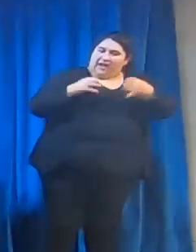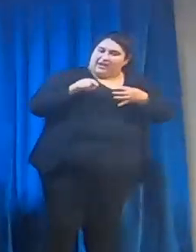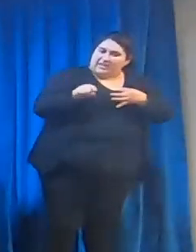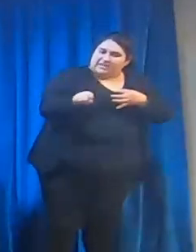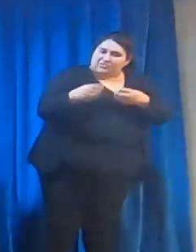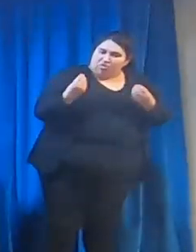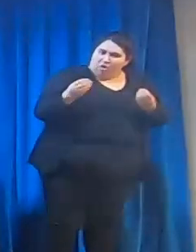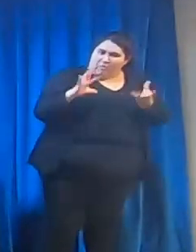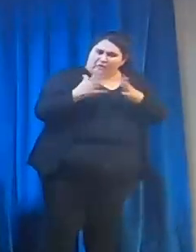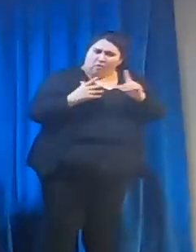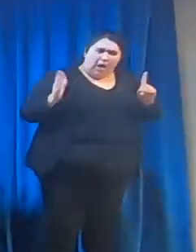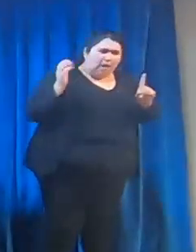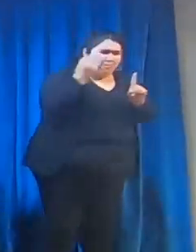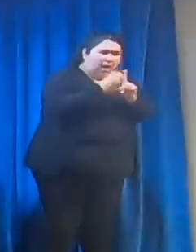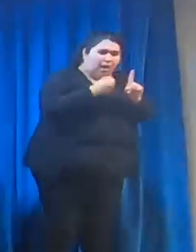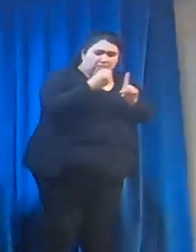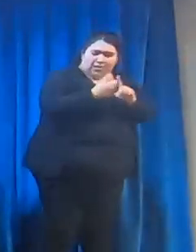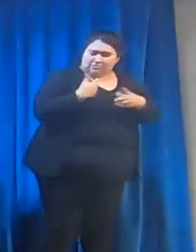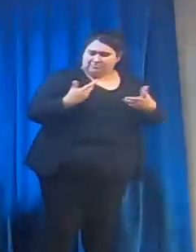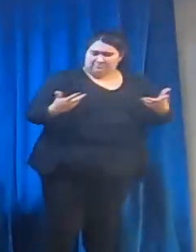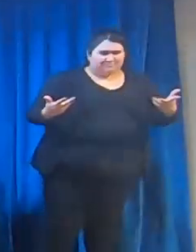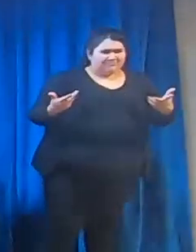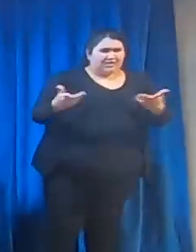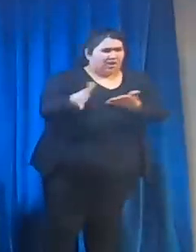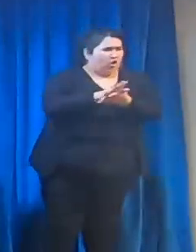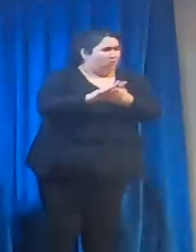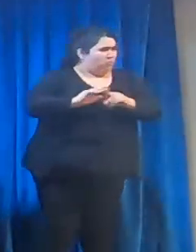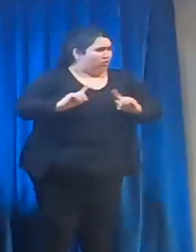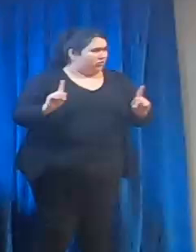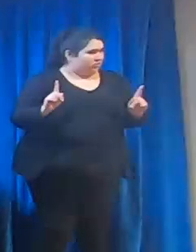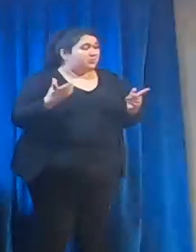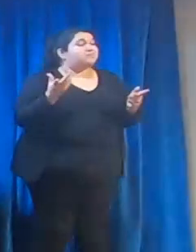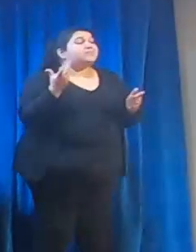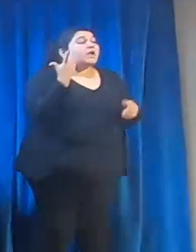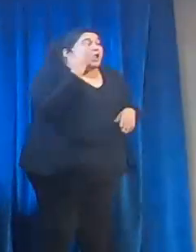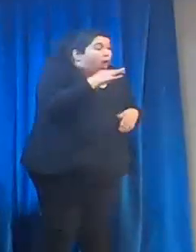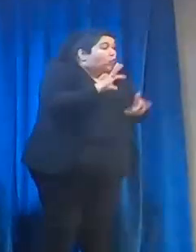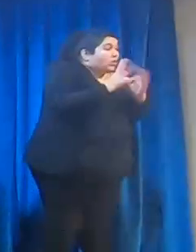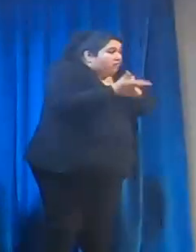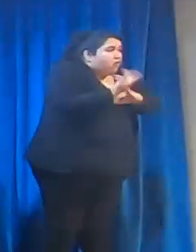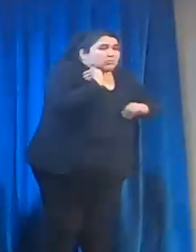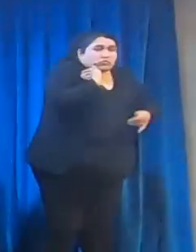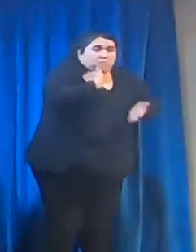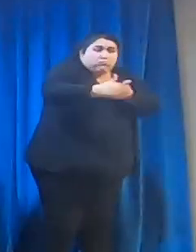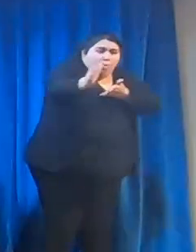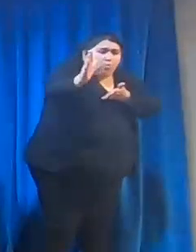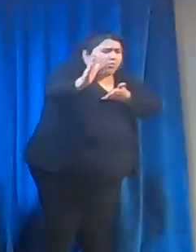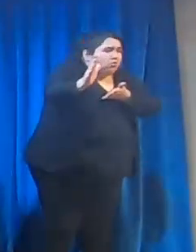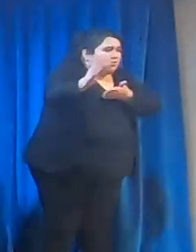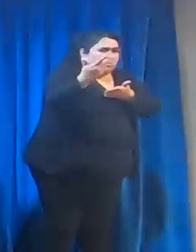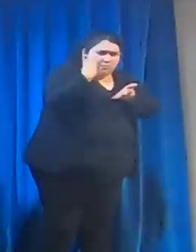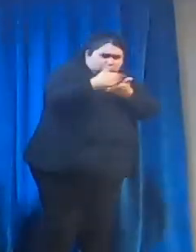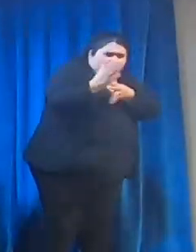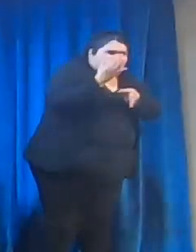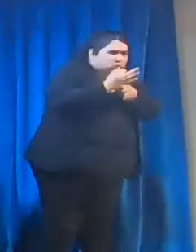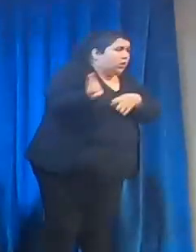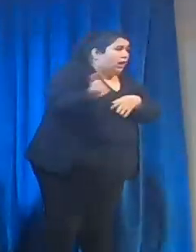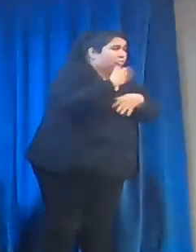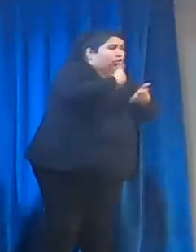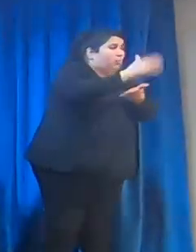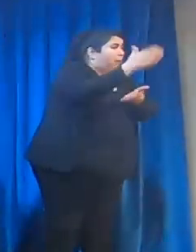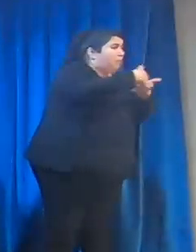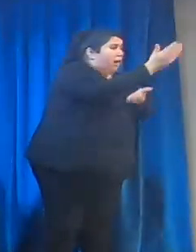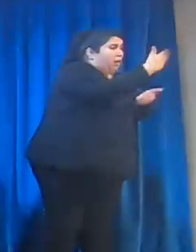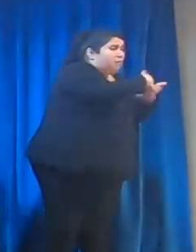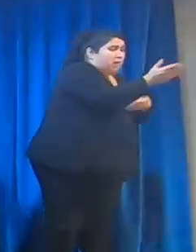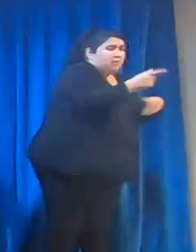hacer lo que está haciendo, no voy a poder resolver nada. Si el único recurso es expulsar, yo voy a estar expulsando de todas las escuelas chicos y lo único que hago